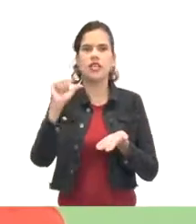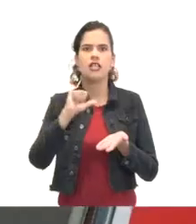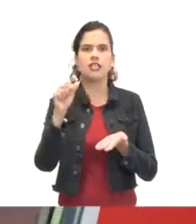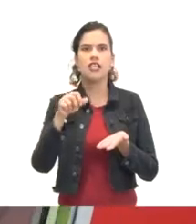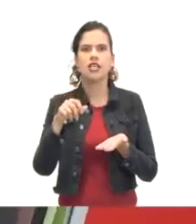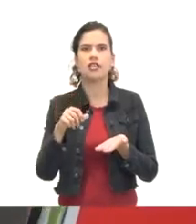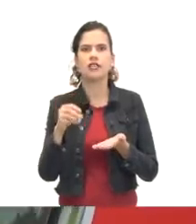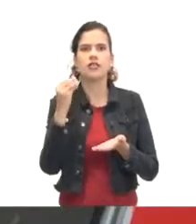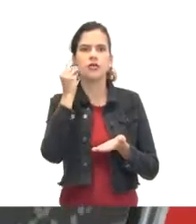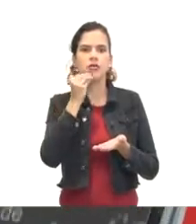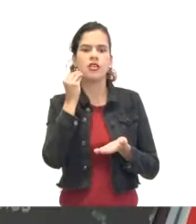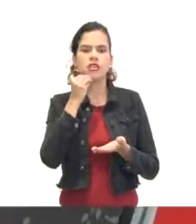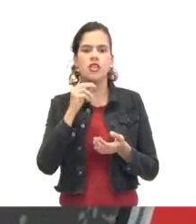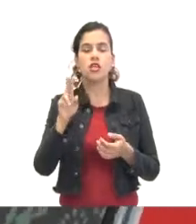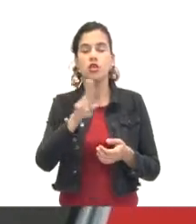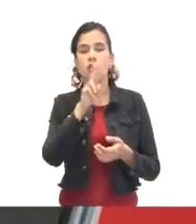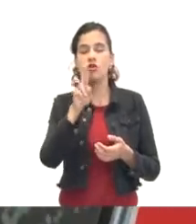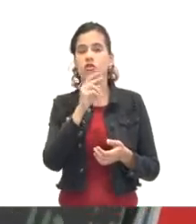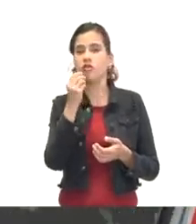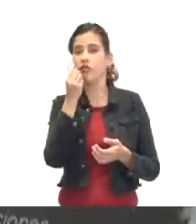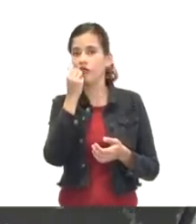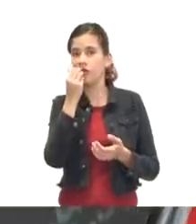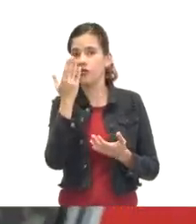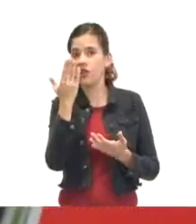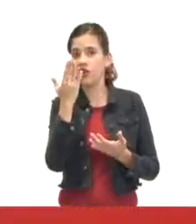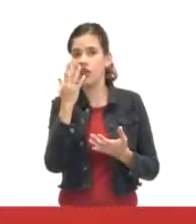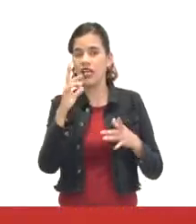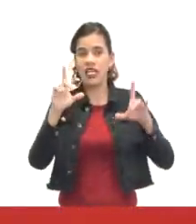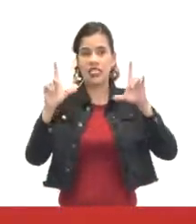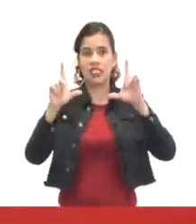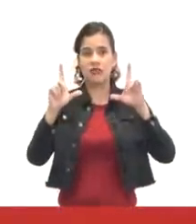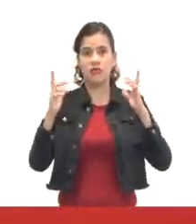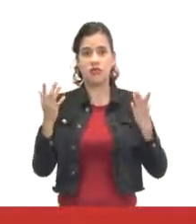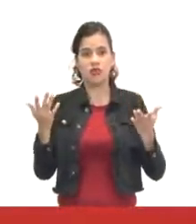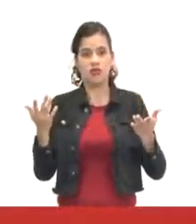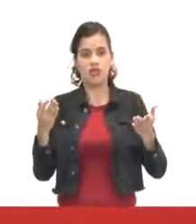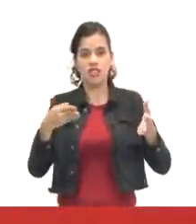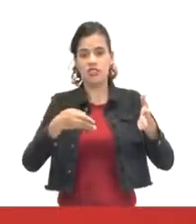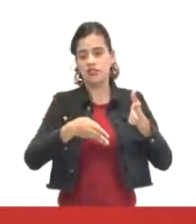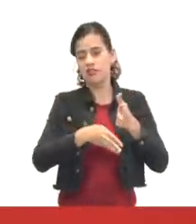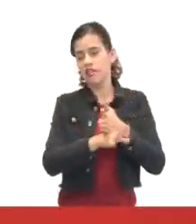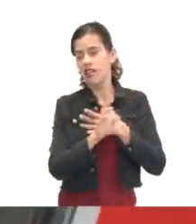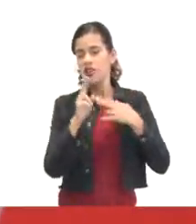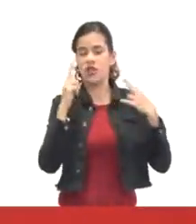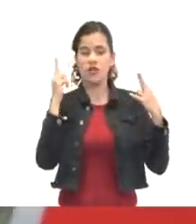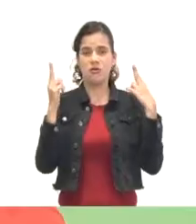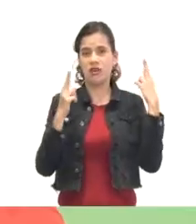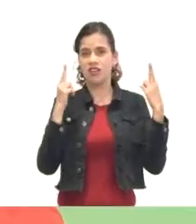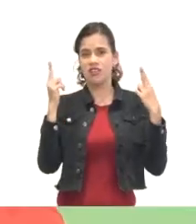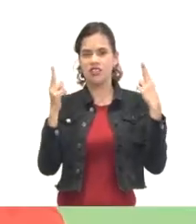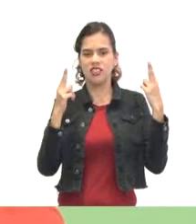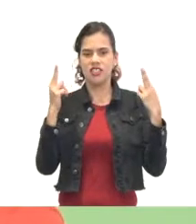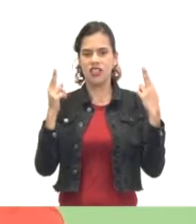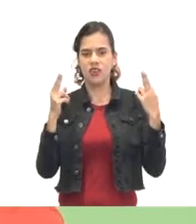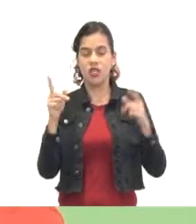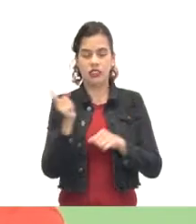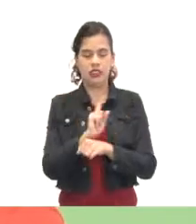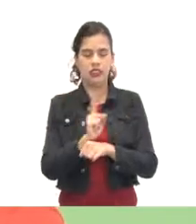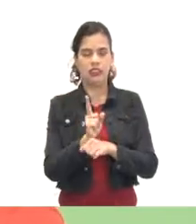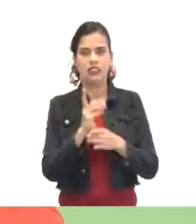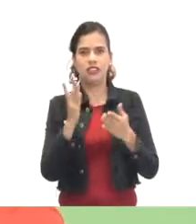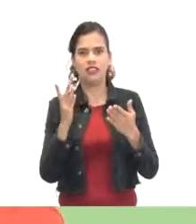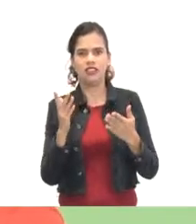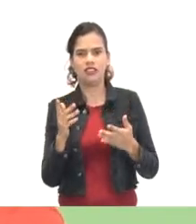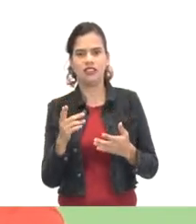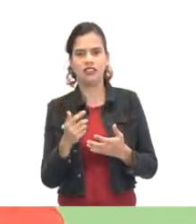tomate y usó como espejo el televisor. Salió de paseo con una gran prisa